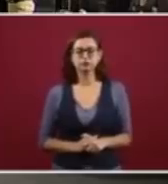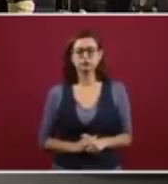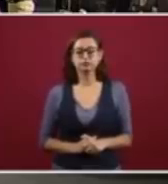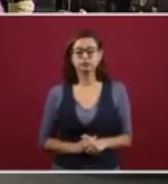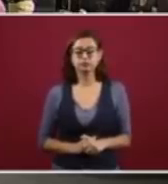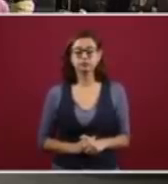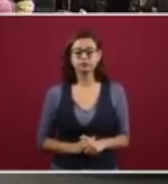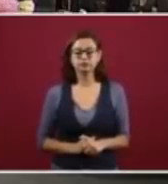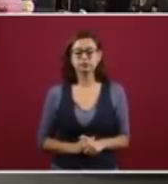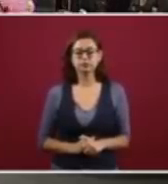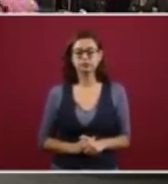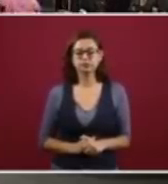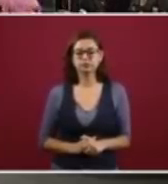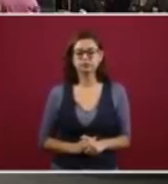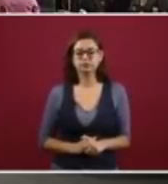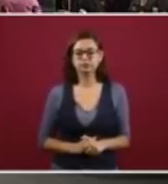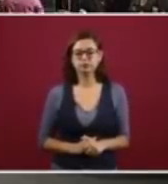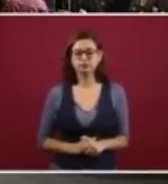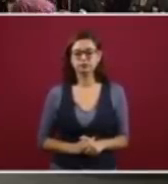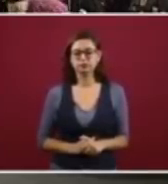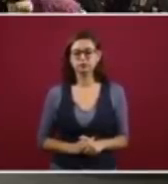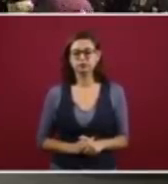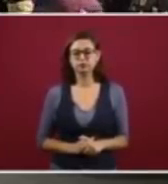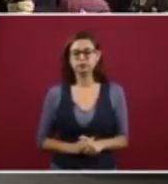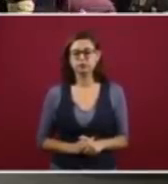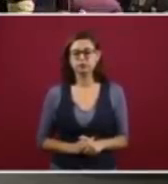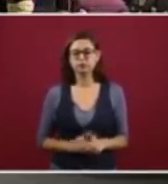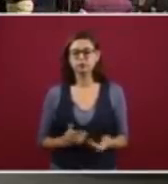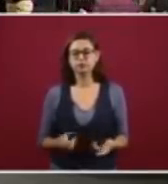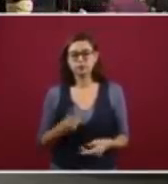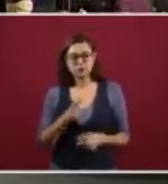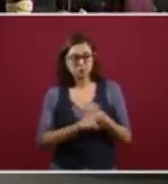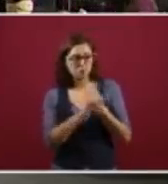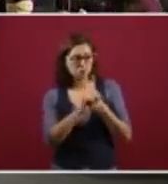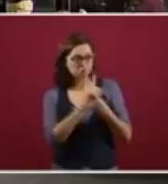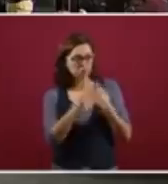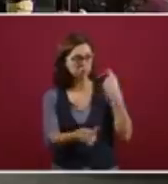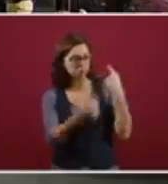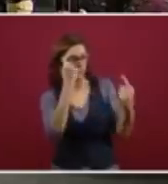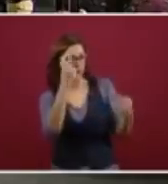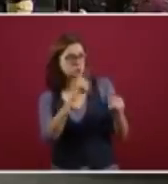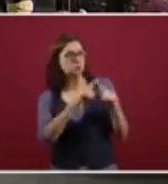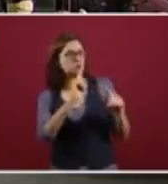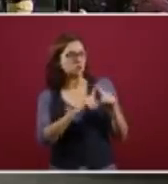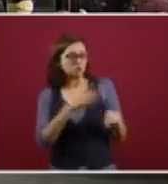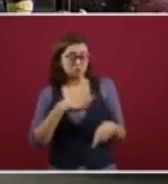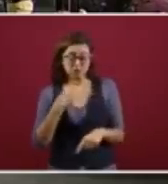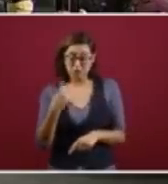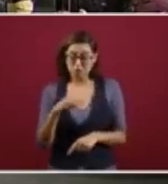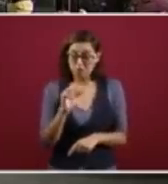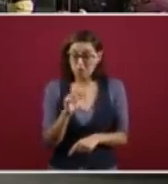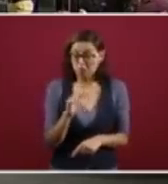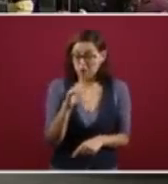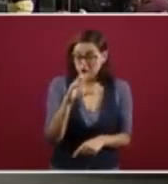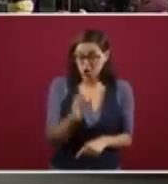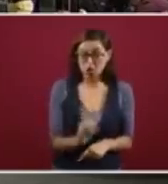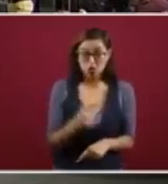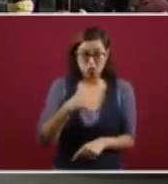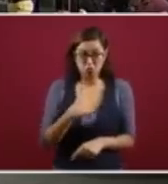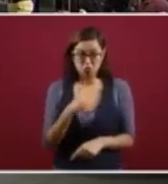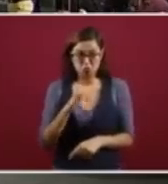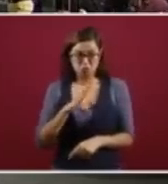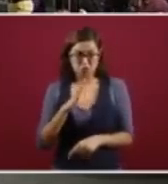Para el señor que tiene problemas, dice que de qué medio soy. Soy del Diario Digital Bajo Palabra y soy Marco Antonio Olvera. Dos preguntas para